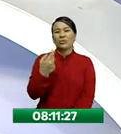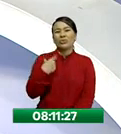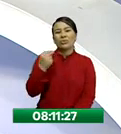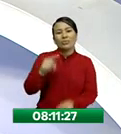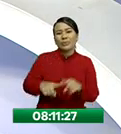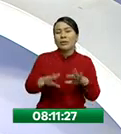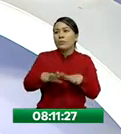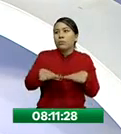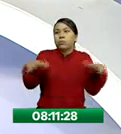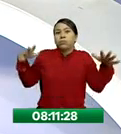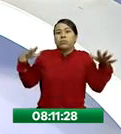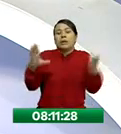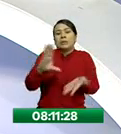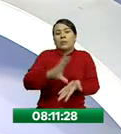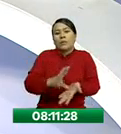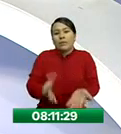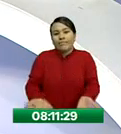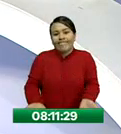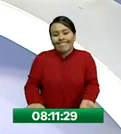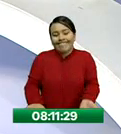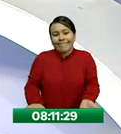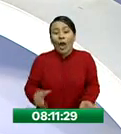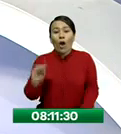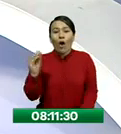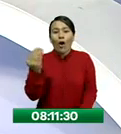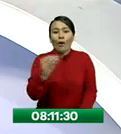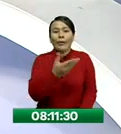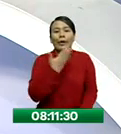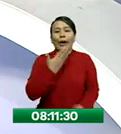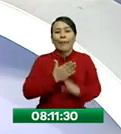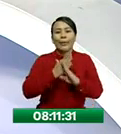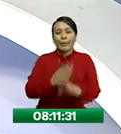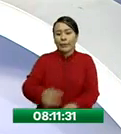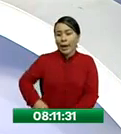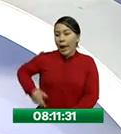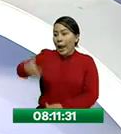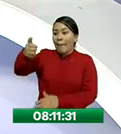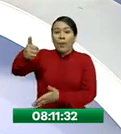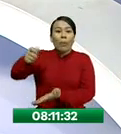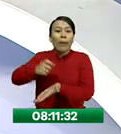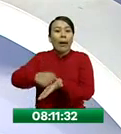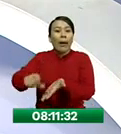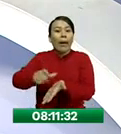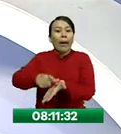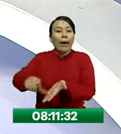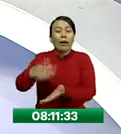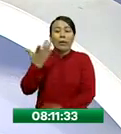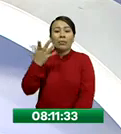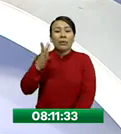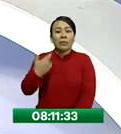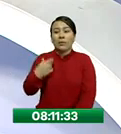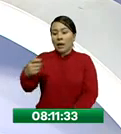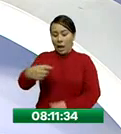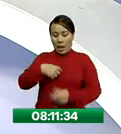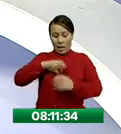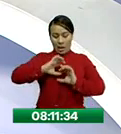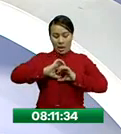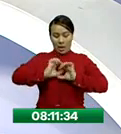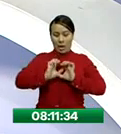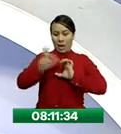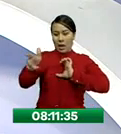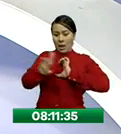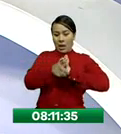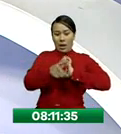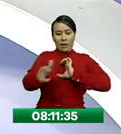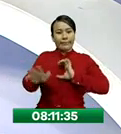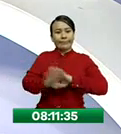ciudad. Además, ¿los jóvenes con qué se defienden? Con la pluma. No tienen más que las cámaras que están grabando lo que les están haciendo, pero